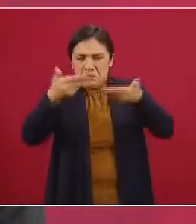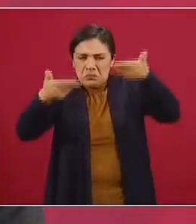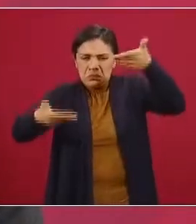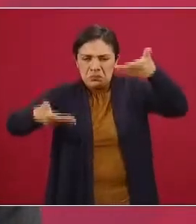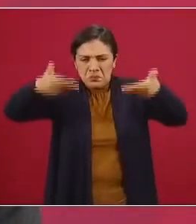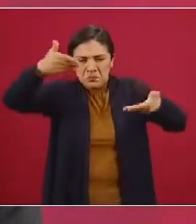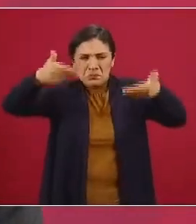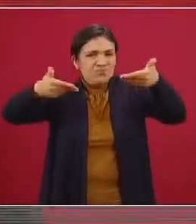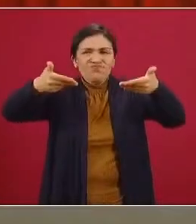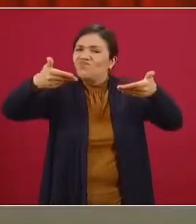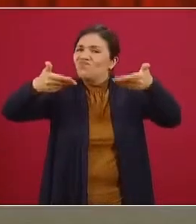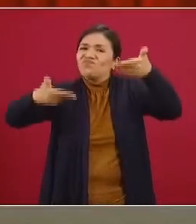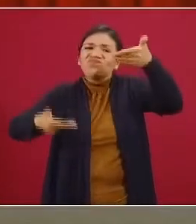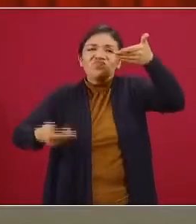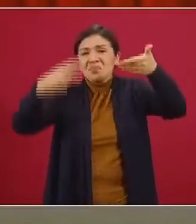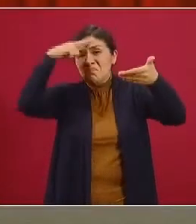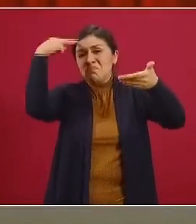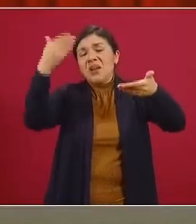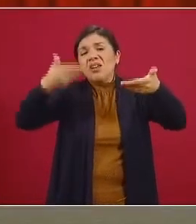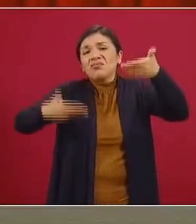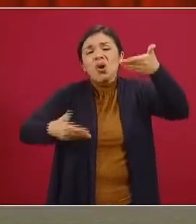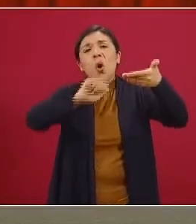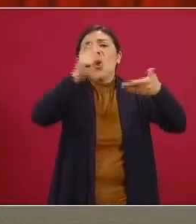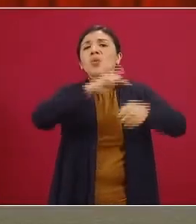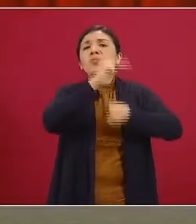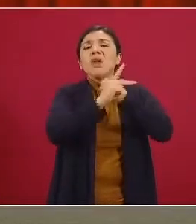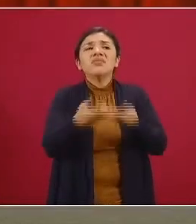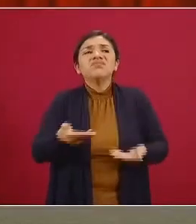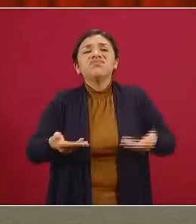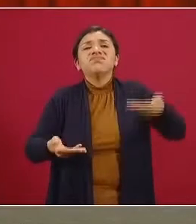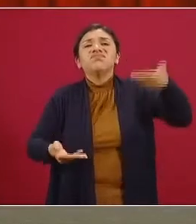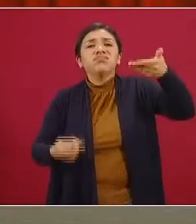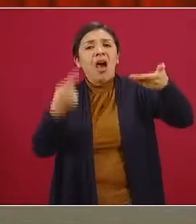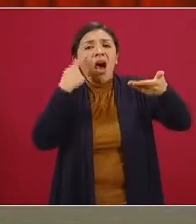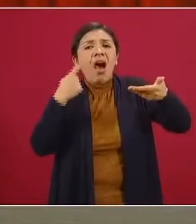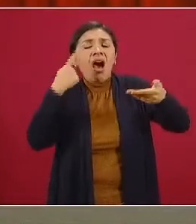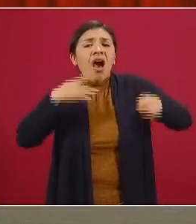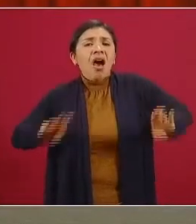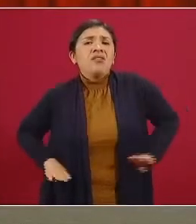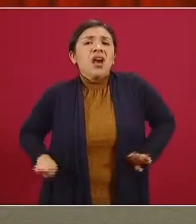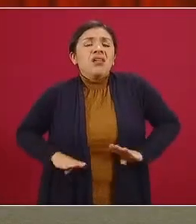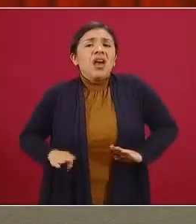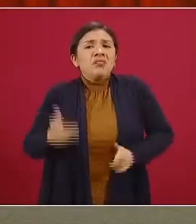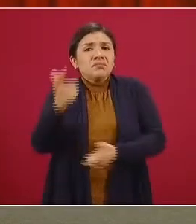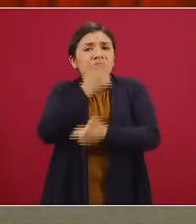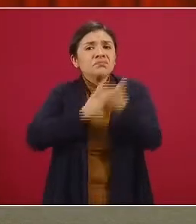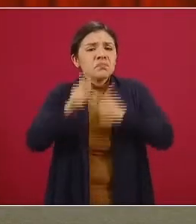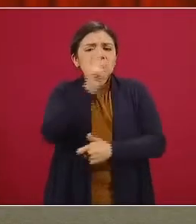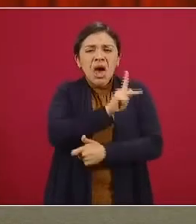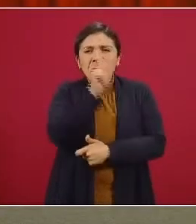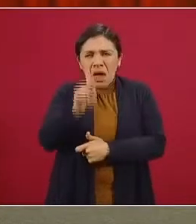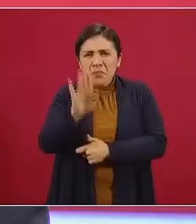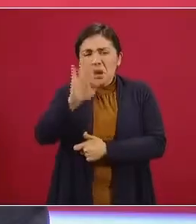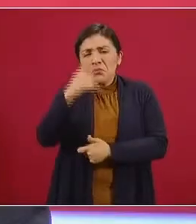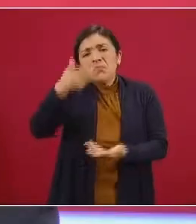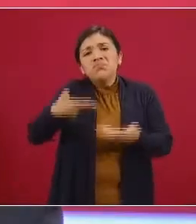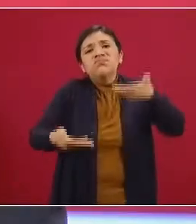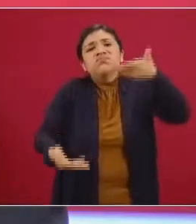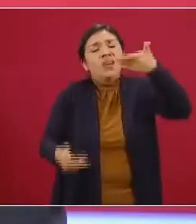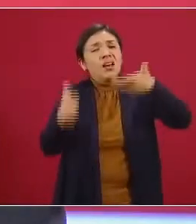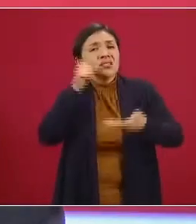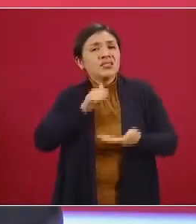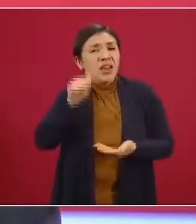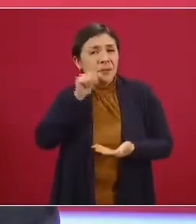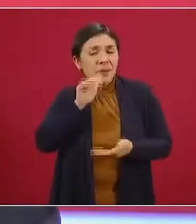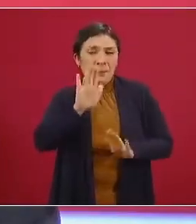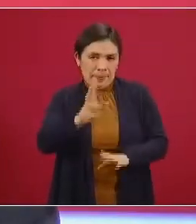comparativamente en desventaja con otros países de condición económica semejante.